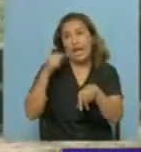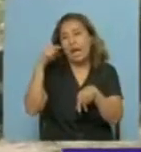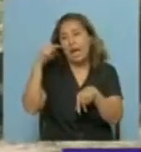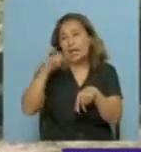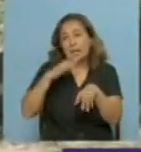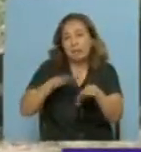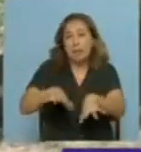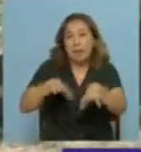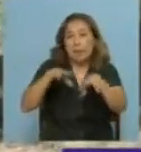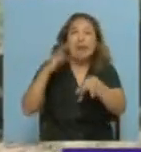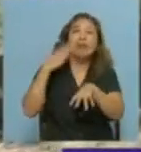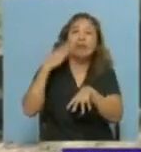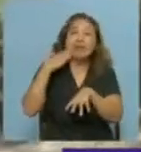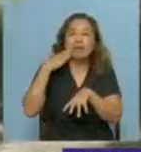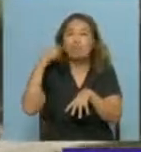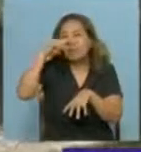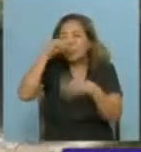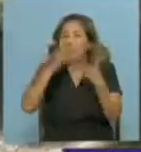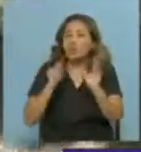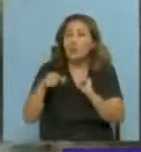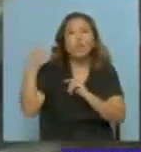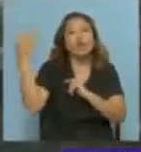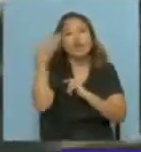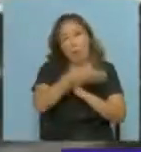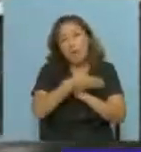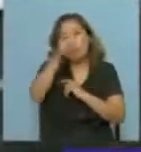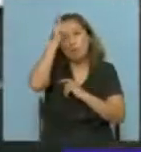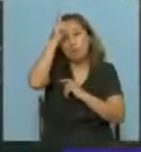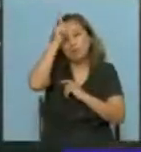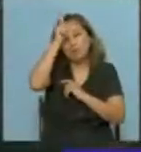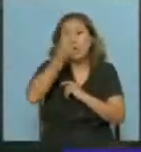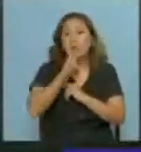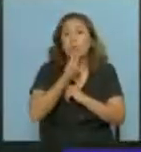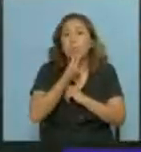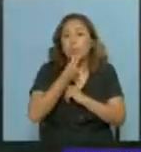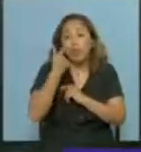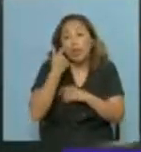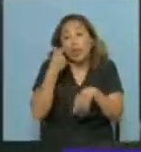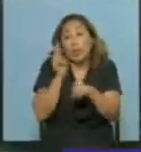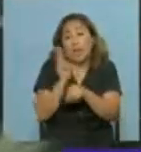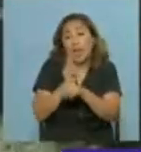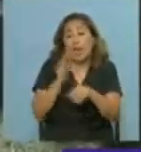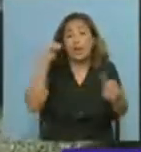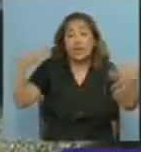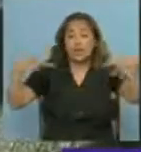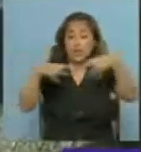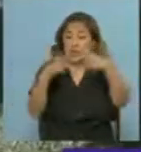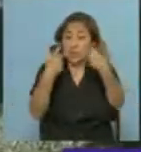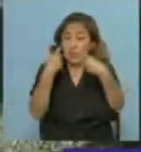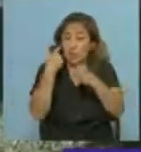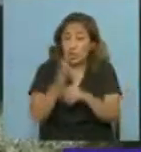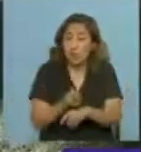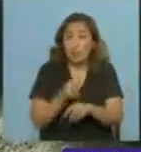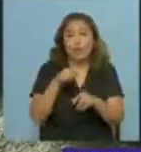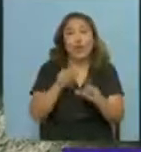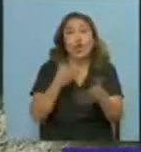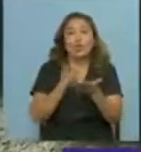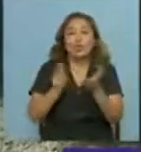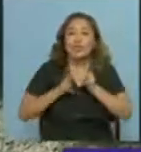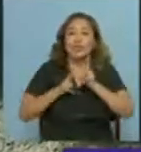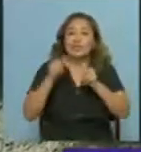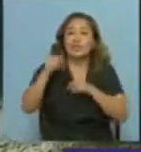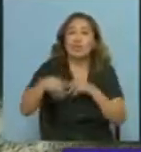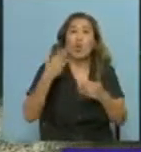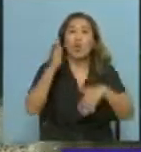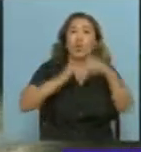este caso las primeras horas de la tarde, también estén los agentes de tránsito para evitar accidentes en este lugar.